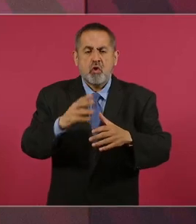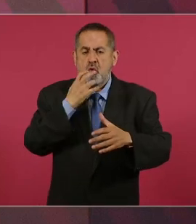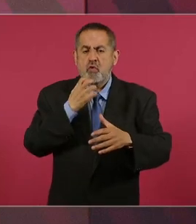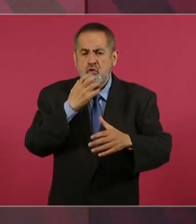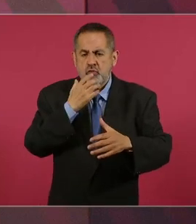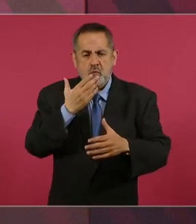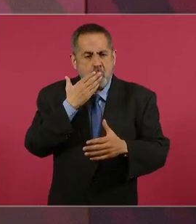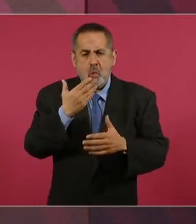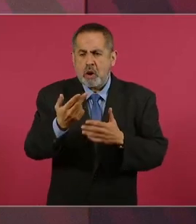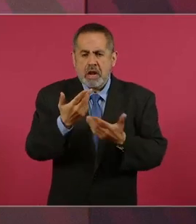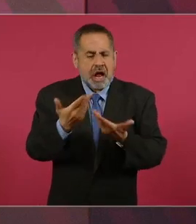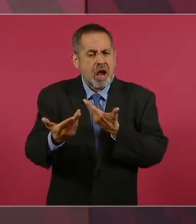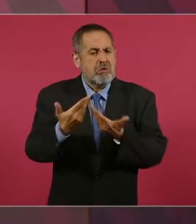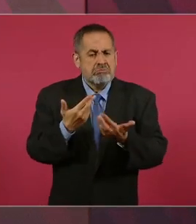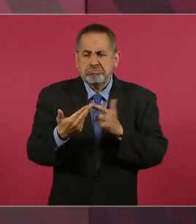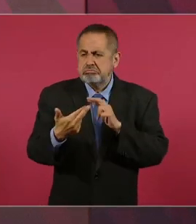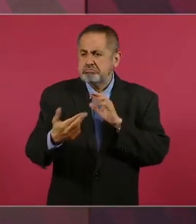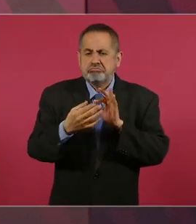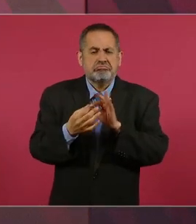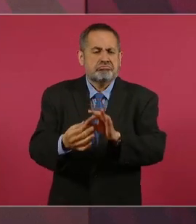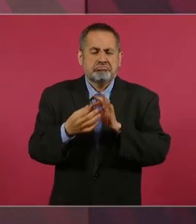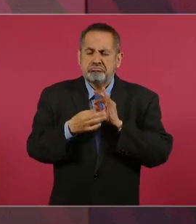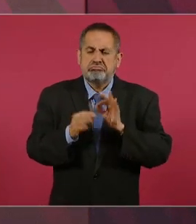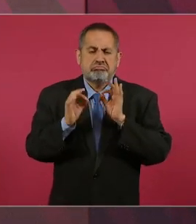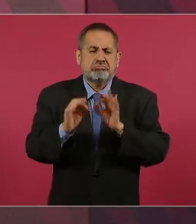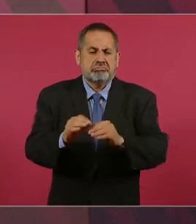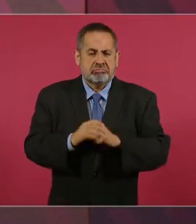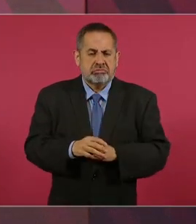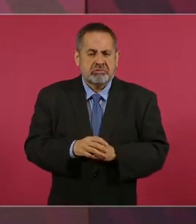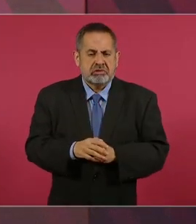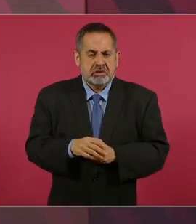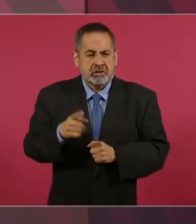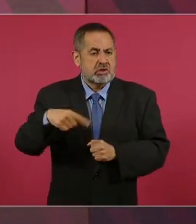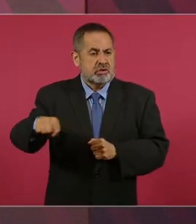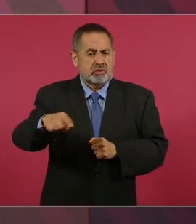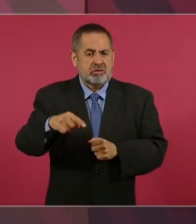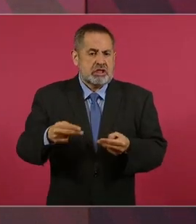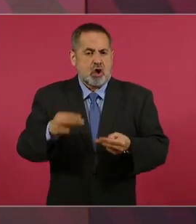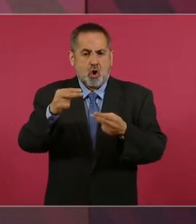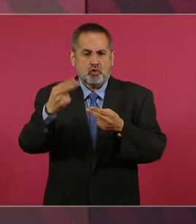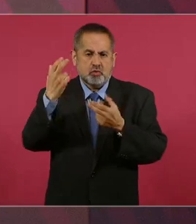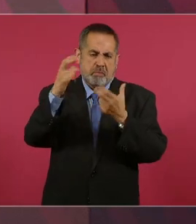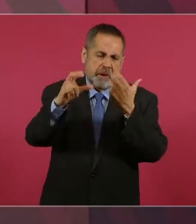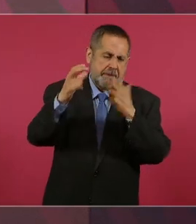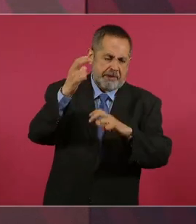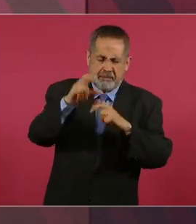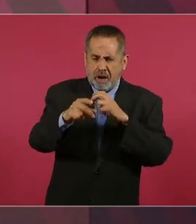tuvimos una muy buena relación con inversionistas